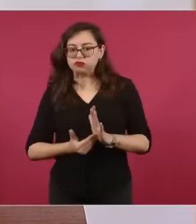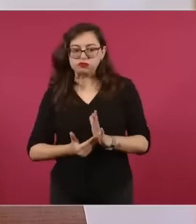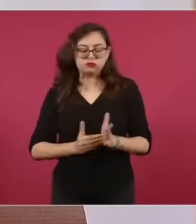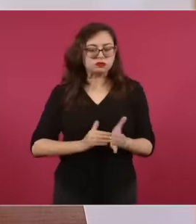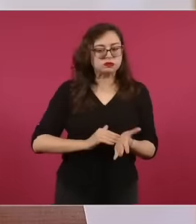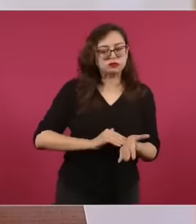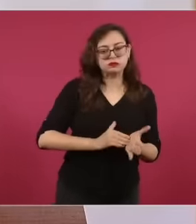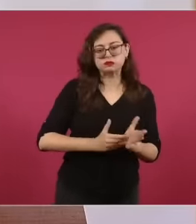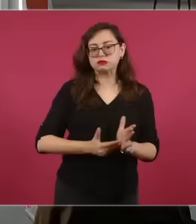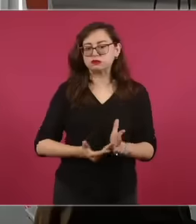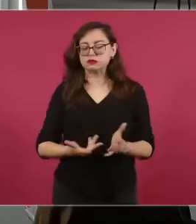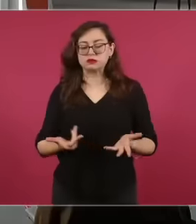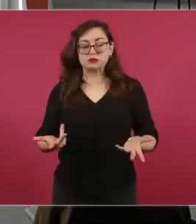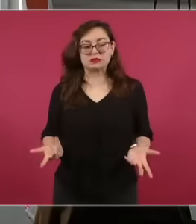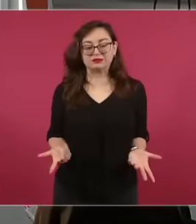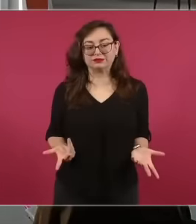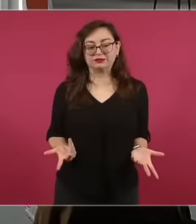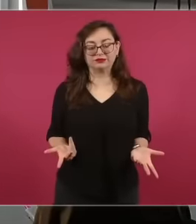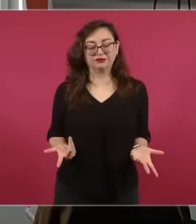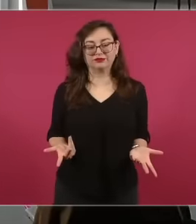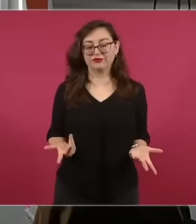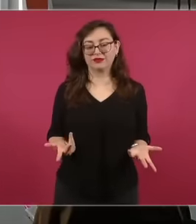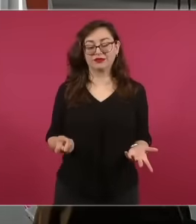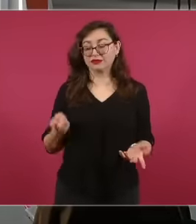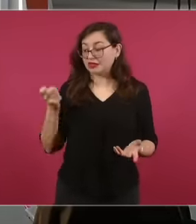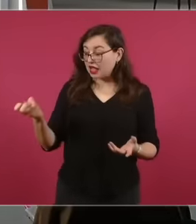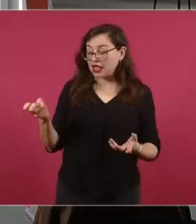detiene un proceso